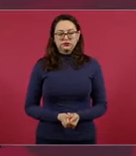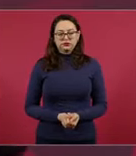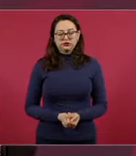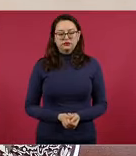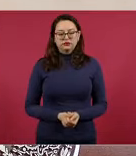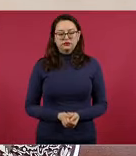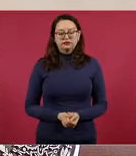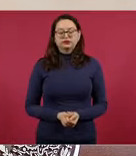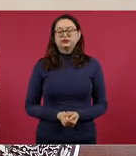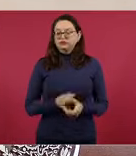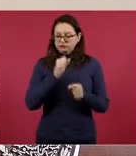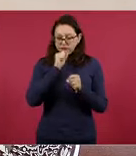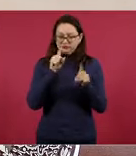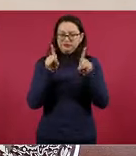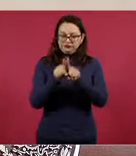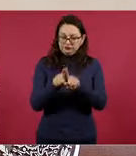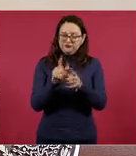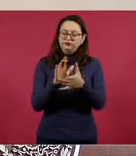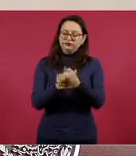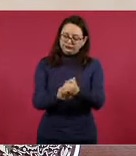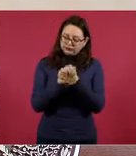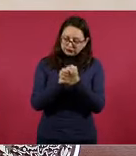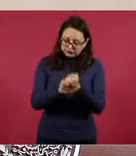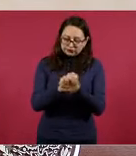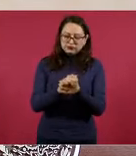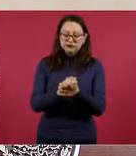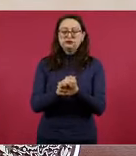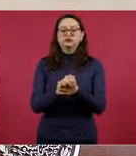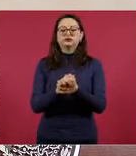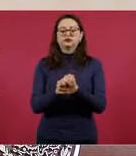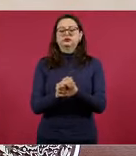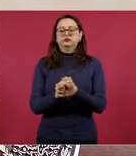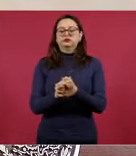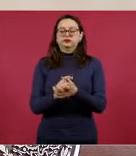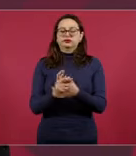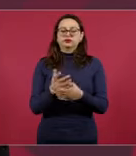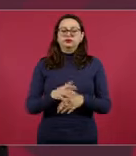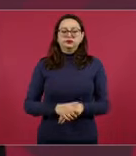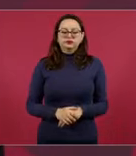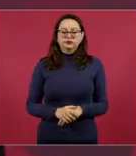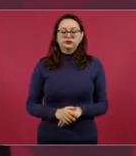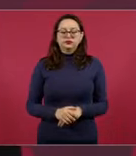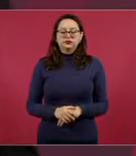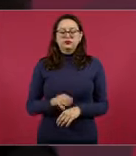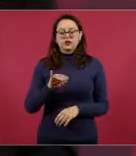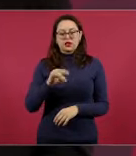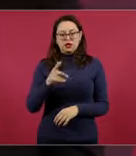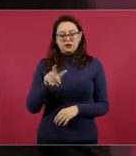el mismo saludo, la felicitación a Miguel